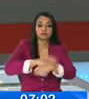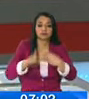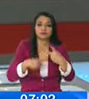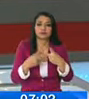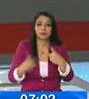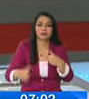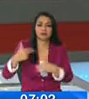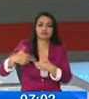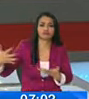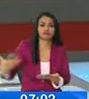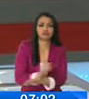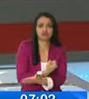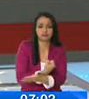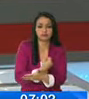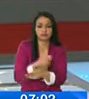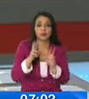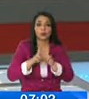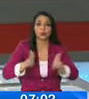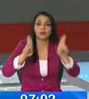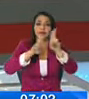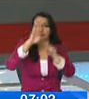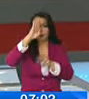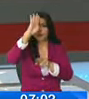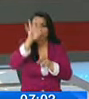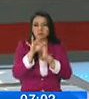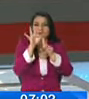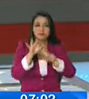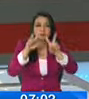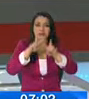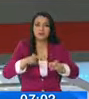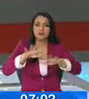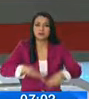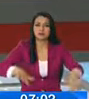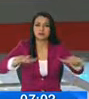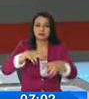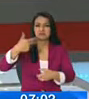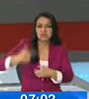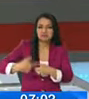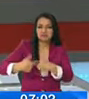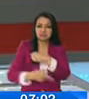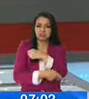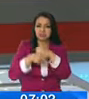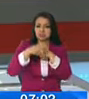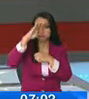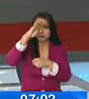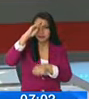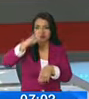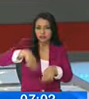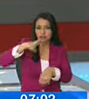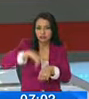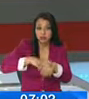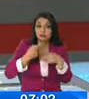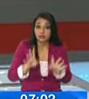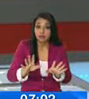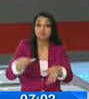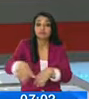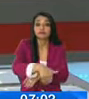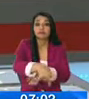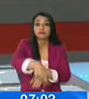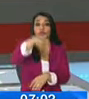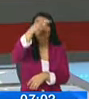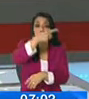Esto tras un operativo ejecutado por la Unidad de Investigación de Delitos Energéticos e Hidrocarburíficos de la Policía Nacional. Pasó en el norte de la